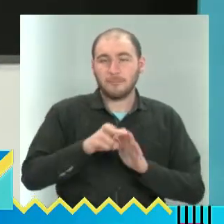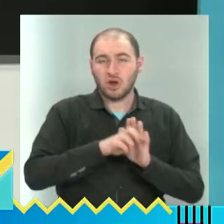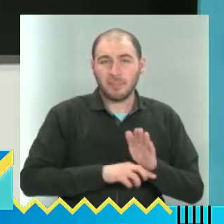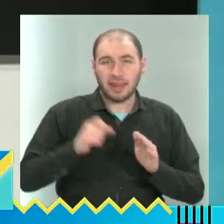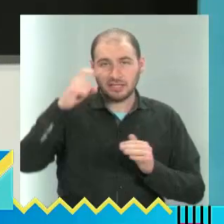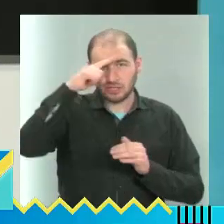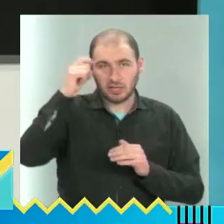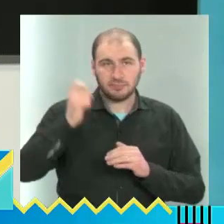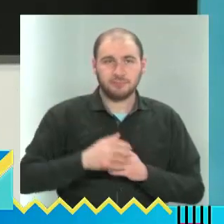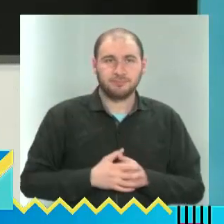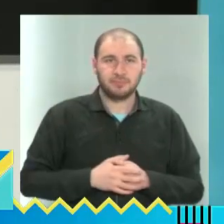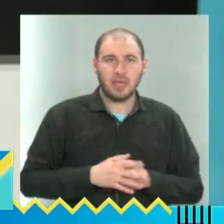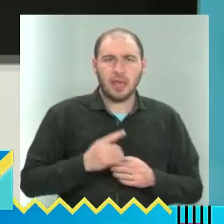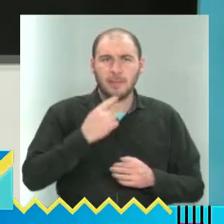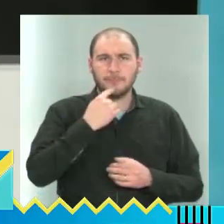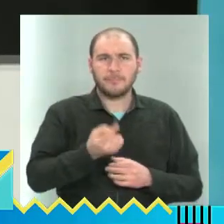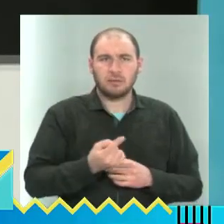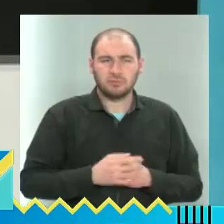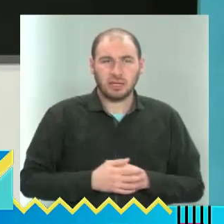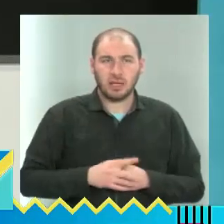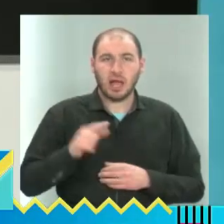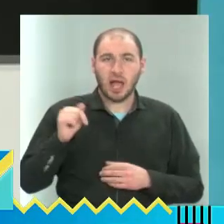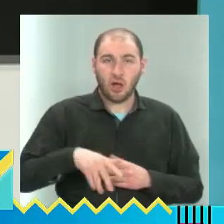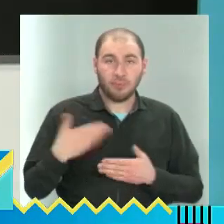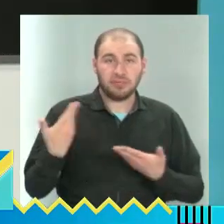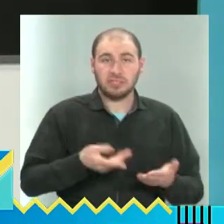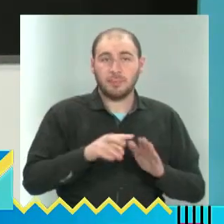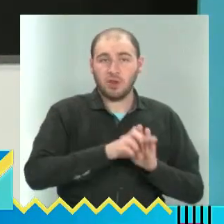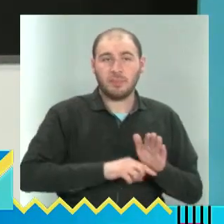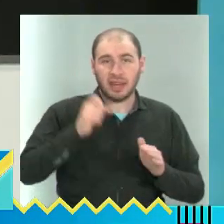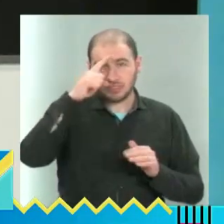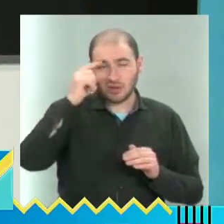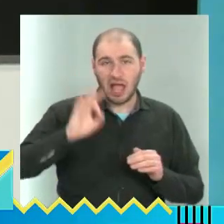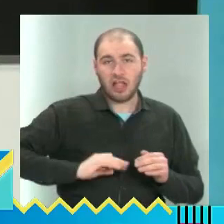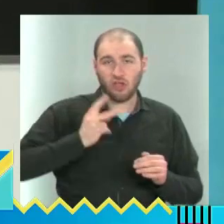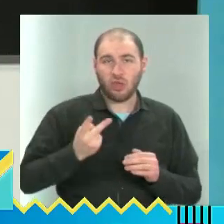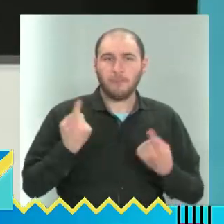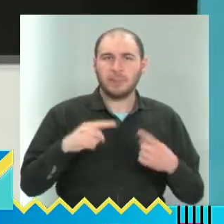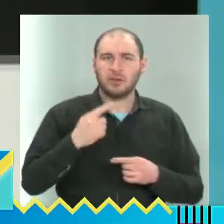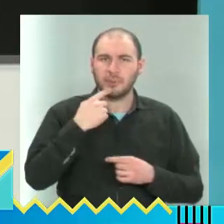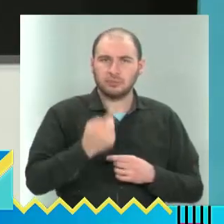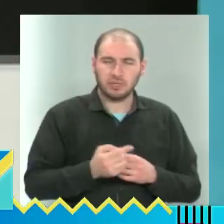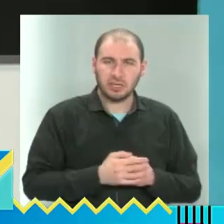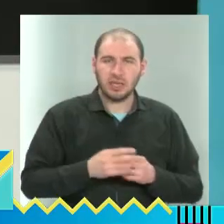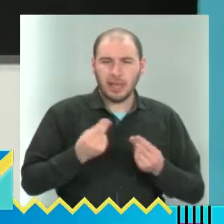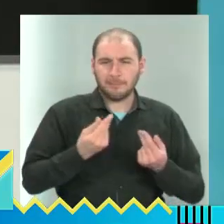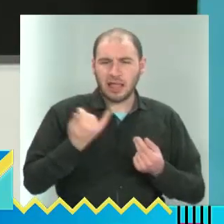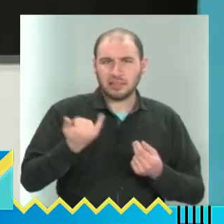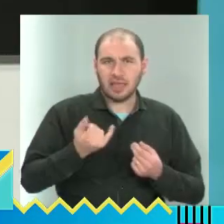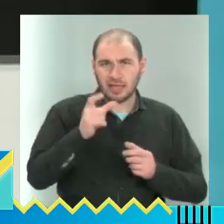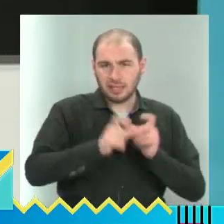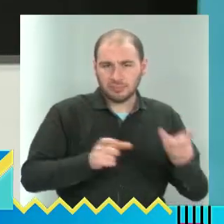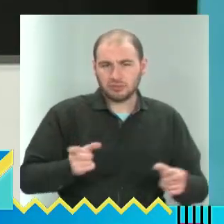programa nacional. Y la pregunta concreta es, bueno, hoy ya se presentó un programa nacional bianual, pero la pregunta es, ¿existen los recursos humanos